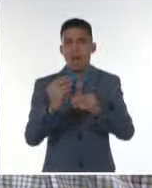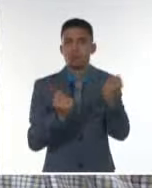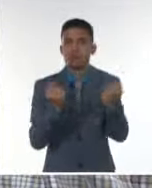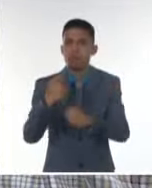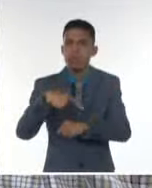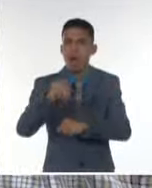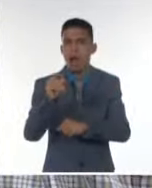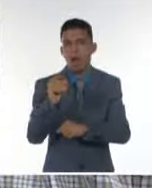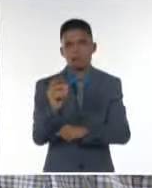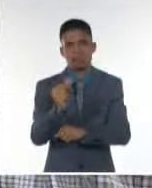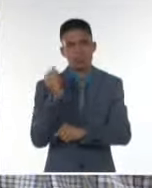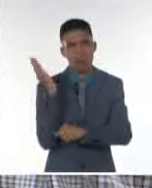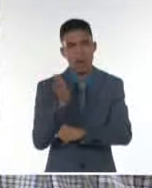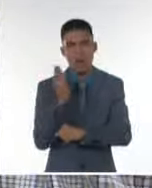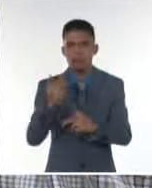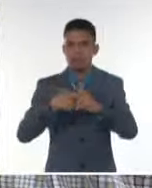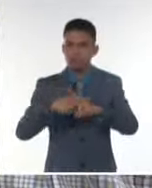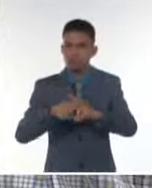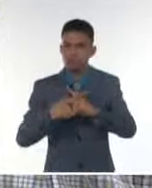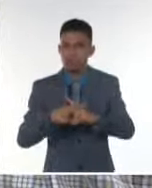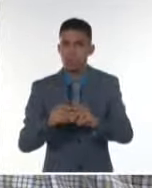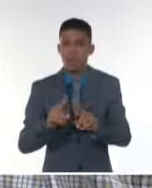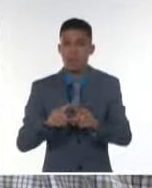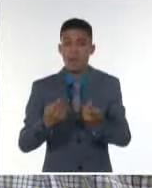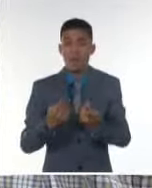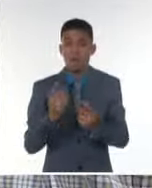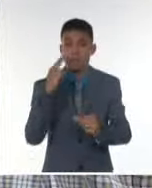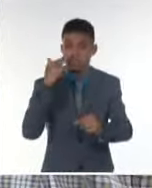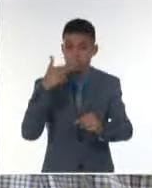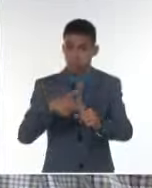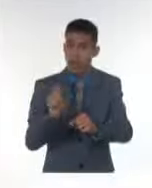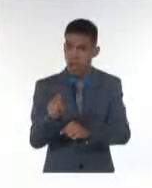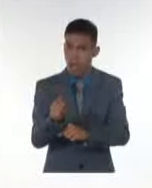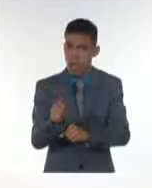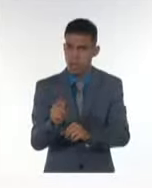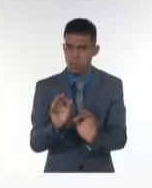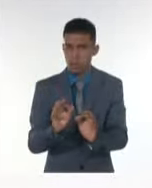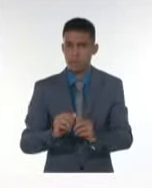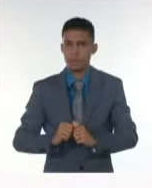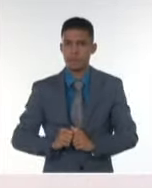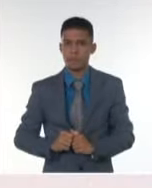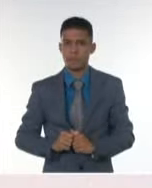la avería a la mayor brevedad, pero por déficit y capacidad de generación no hay afectación al servicio el día de hoy.